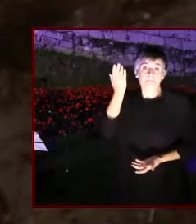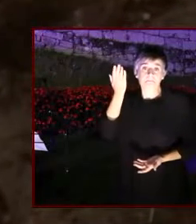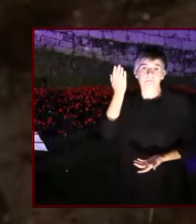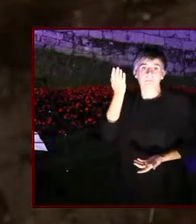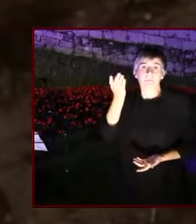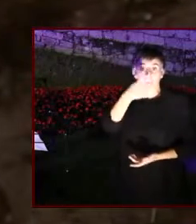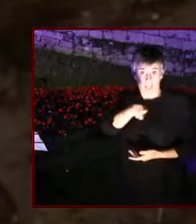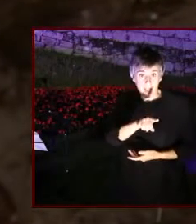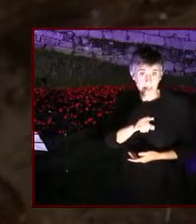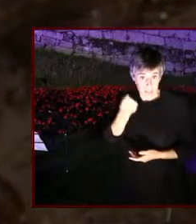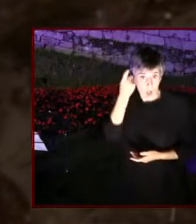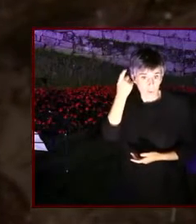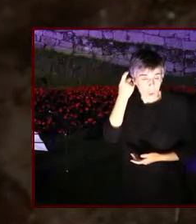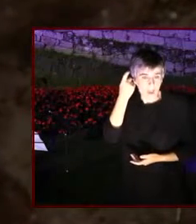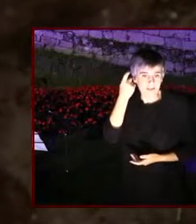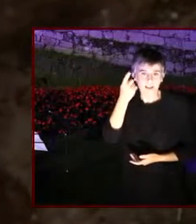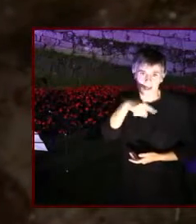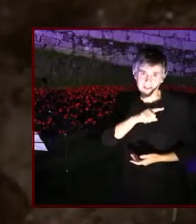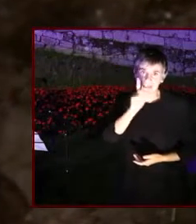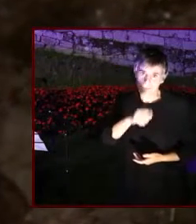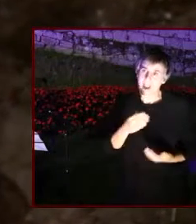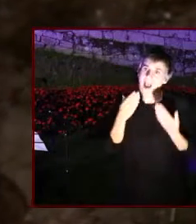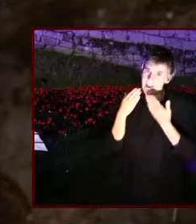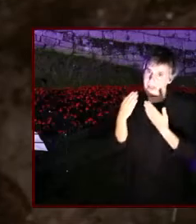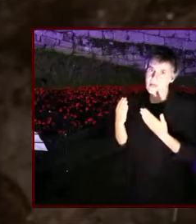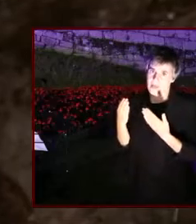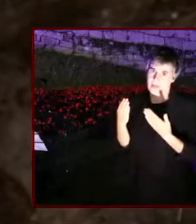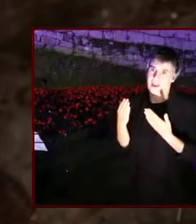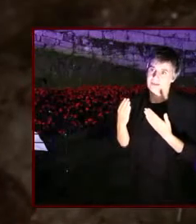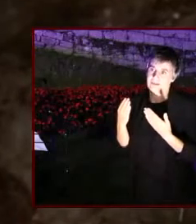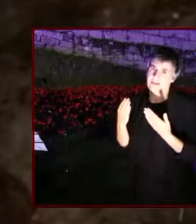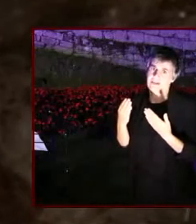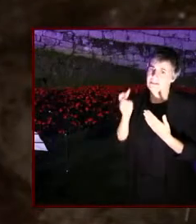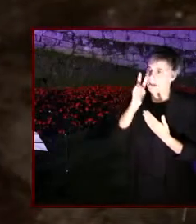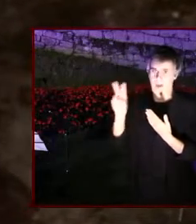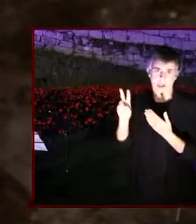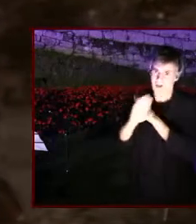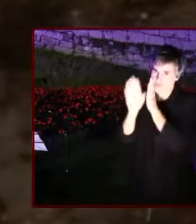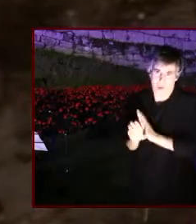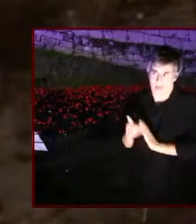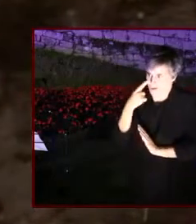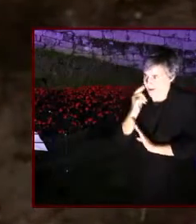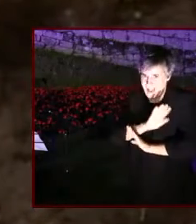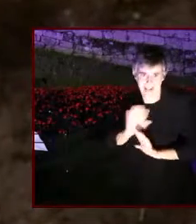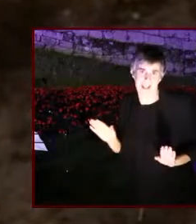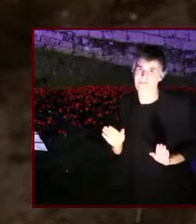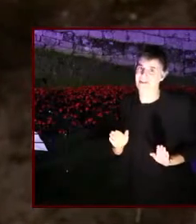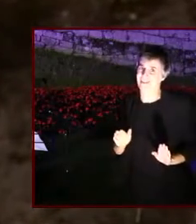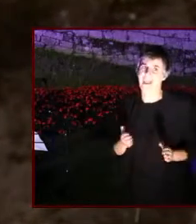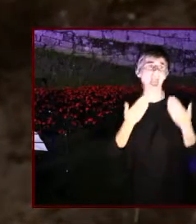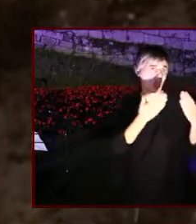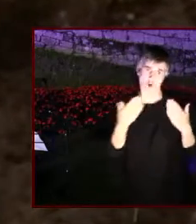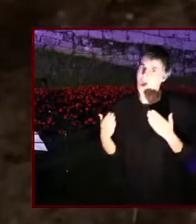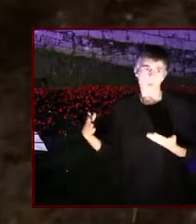que elas están agradecidas diso e se ve no resultado, non? O resultado é abraiante, moitísimas felicidades a todas,